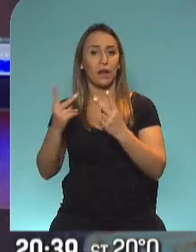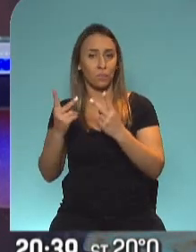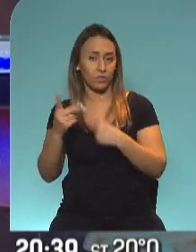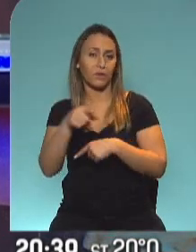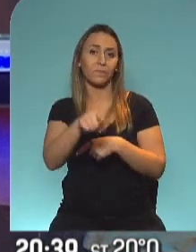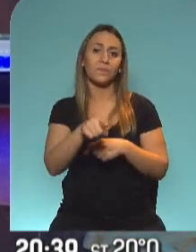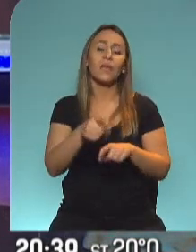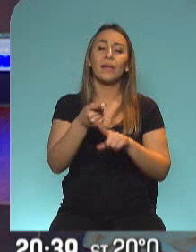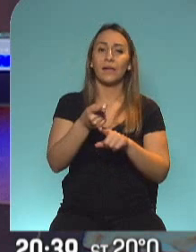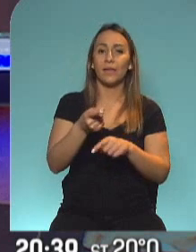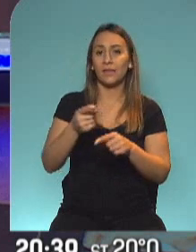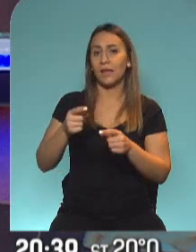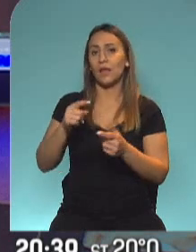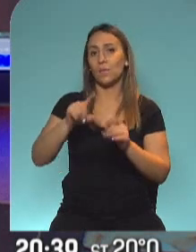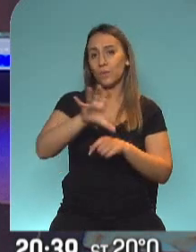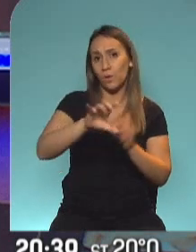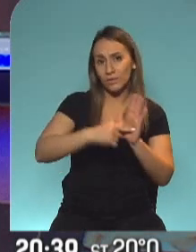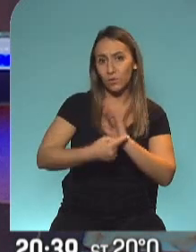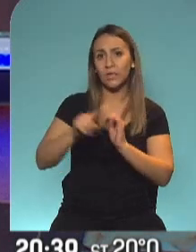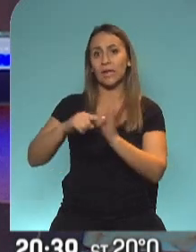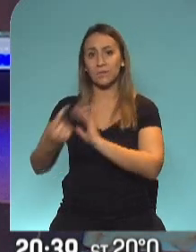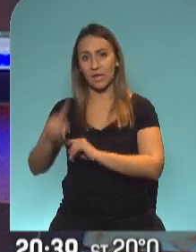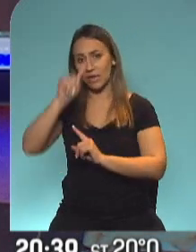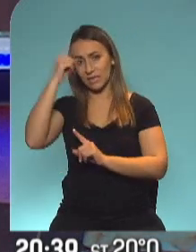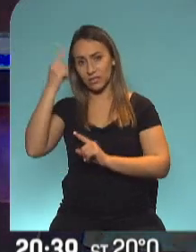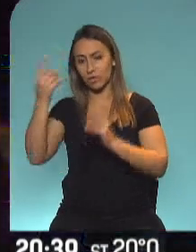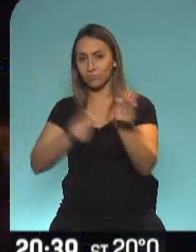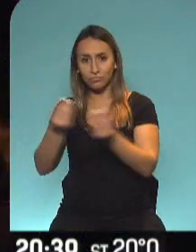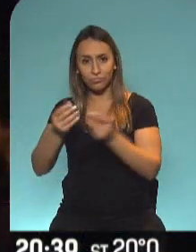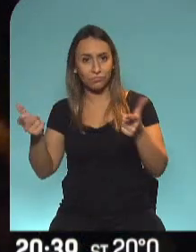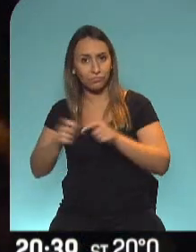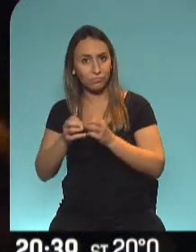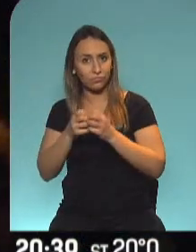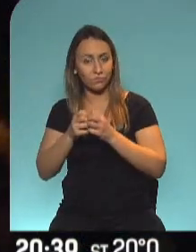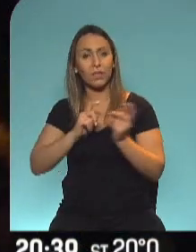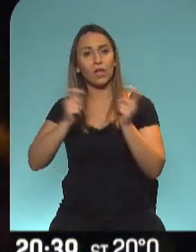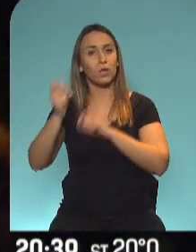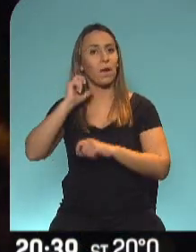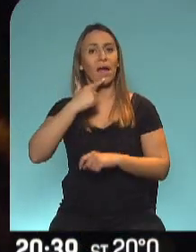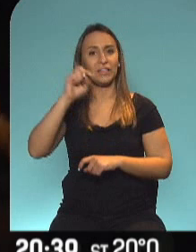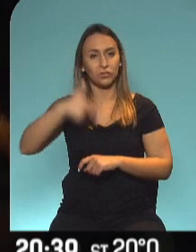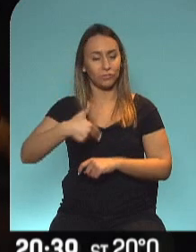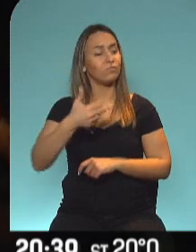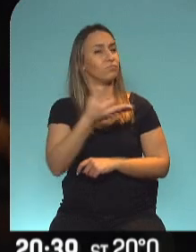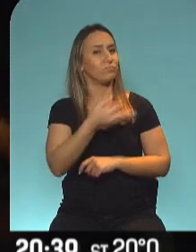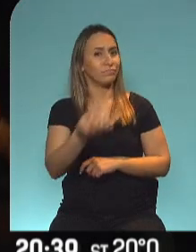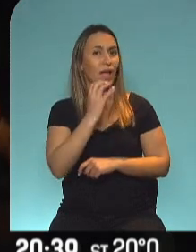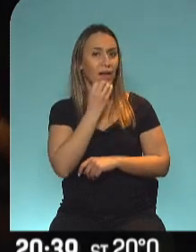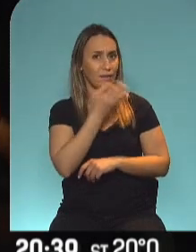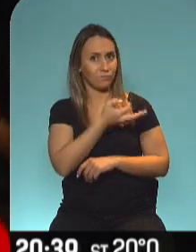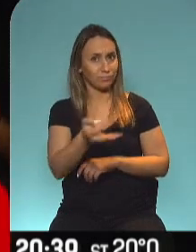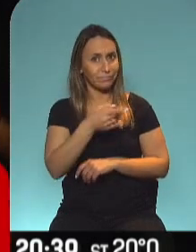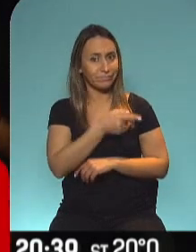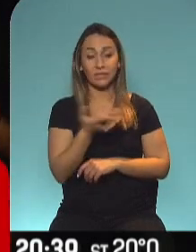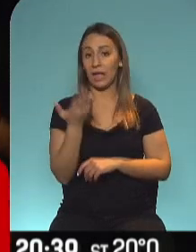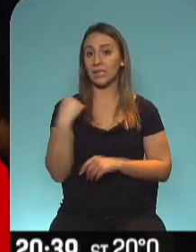allí en el Ministerio está Gastón Zulaye. Gastón, nuevamente. Así es, Ariel. Ayer en el Ministerio de Salud, en la